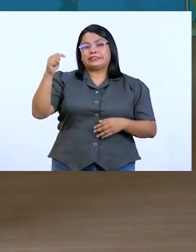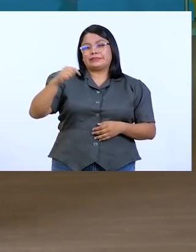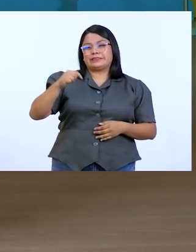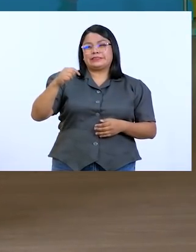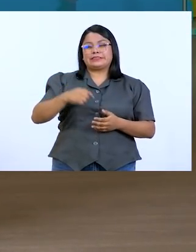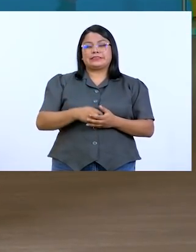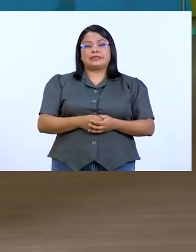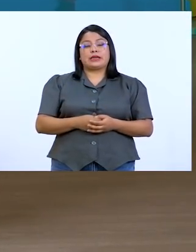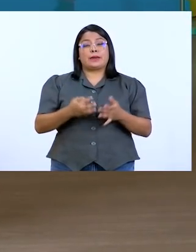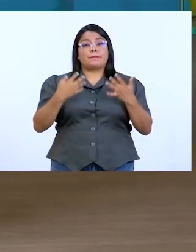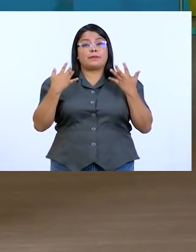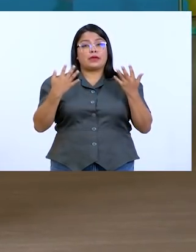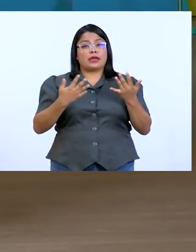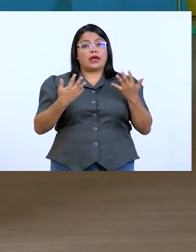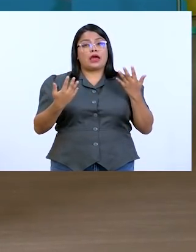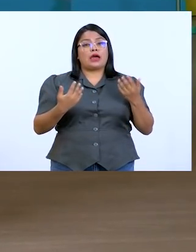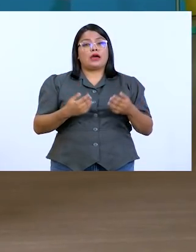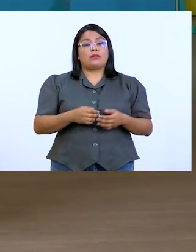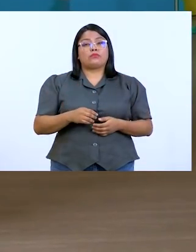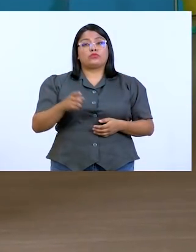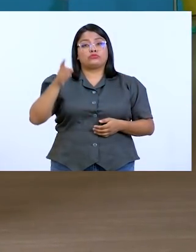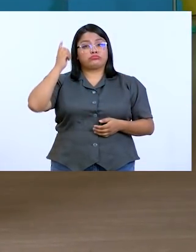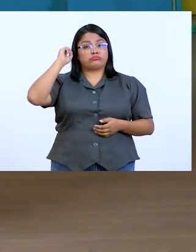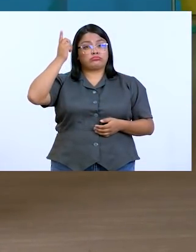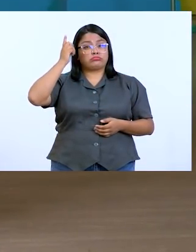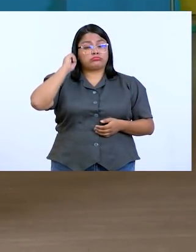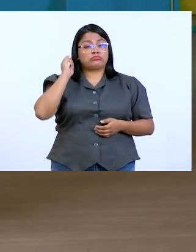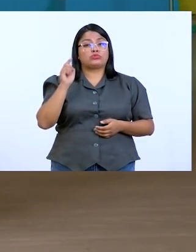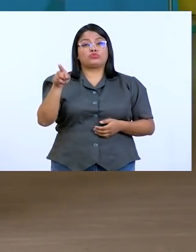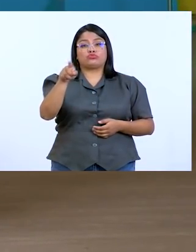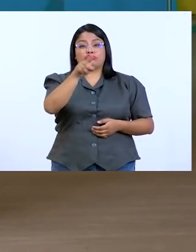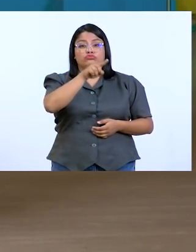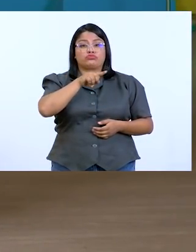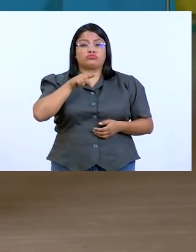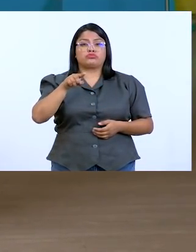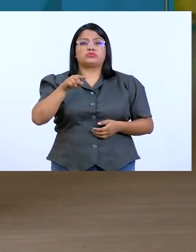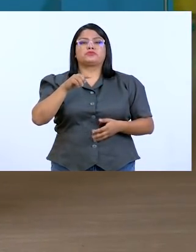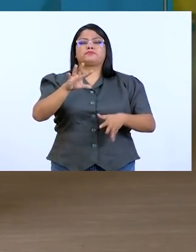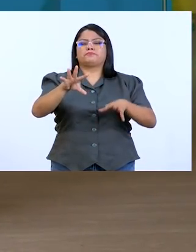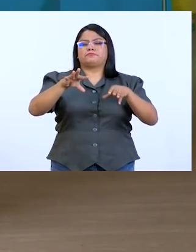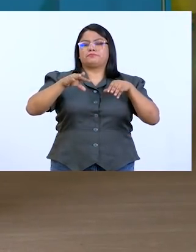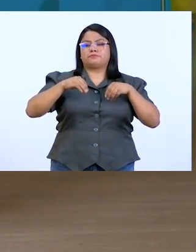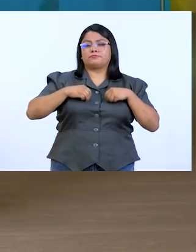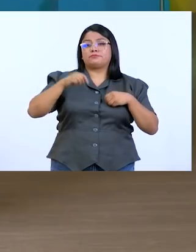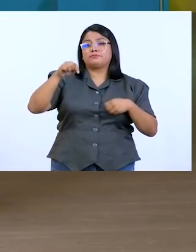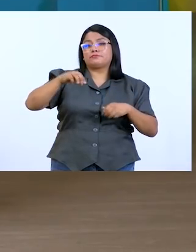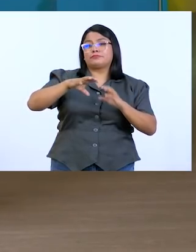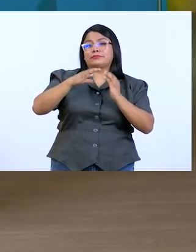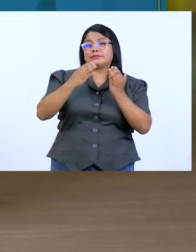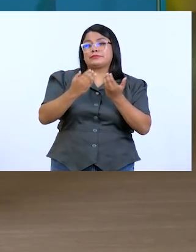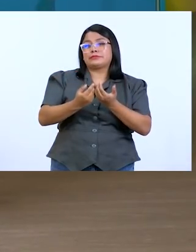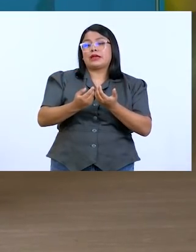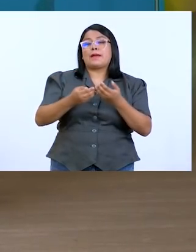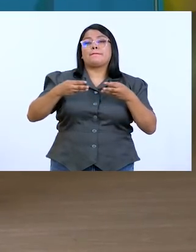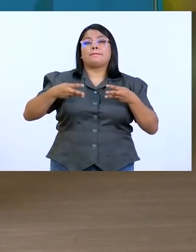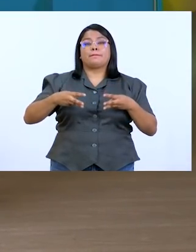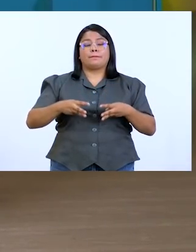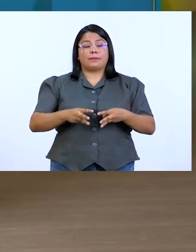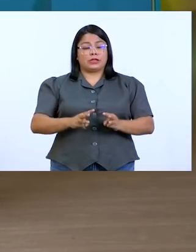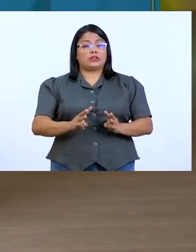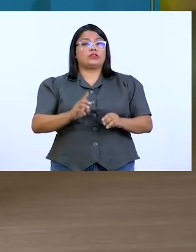agradecemos tu presencia y esperamos que para los y las docentes haya sido enriquecedor este webinar acerca